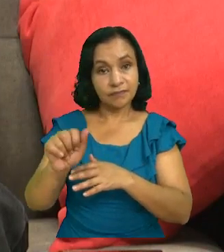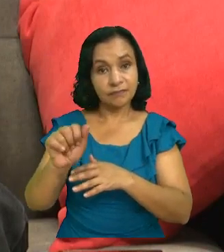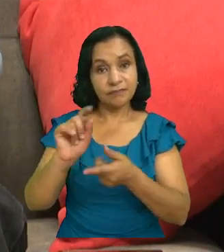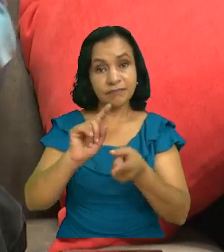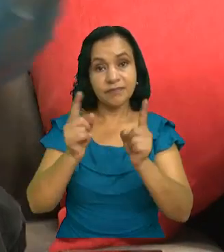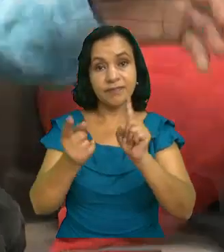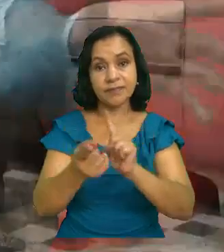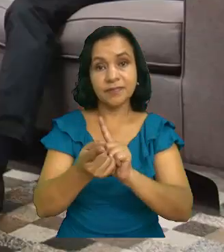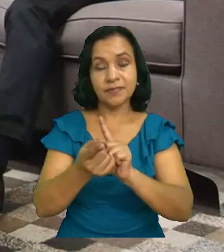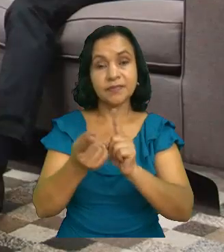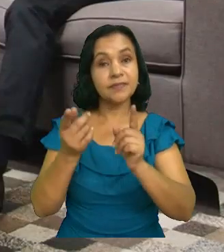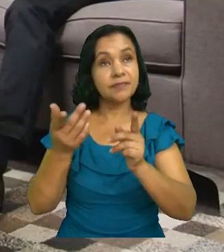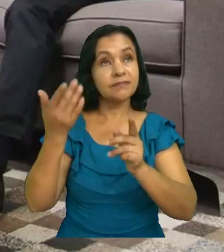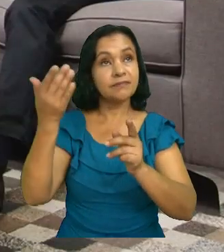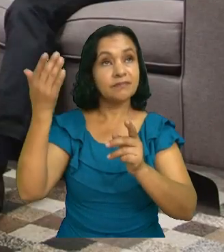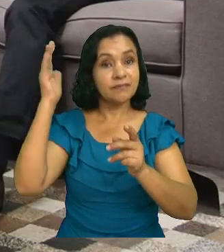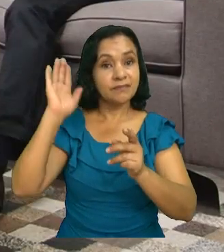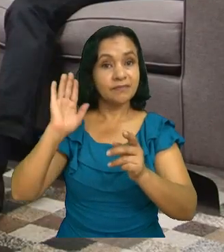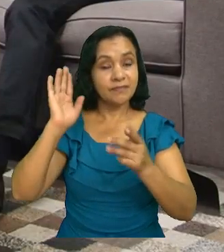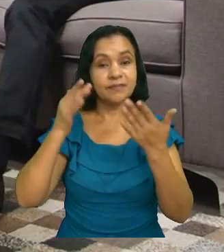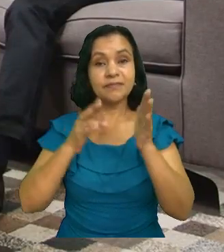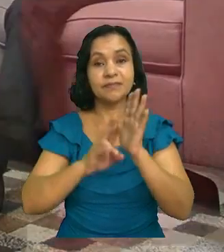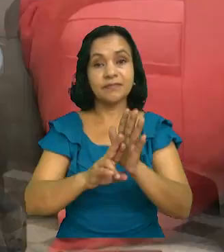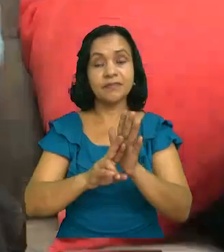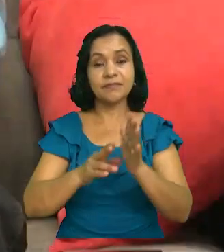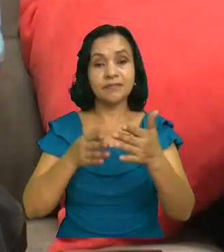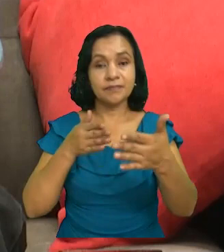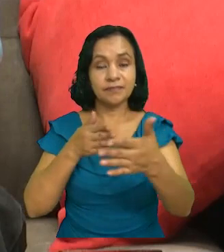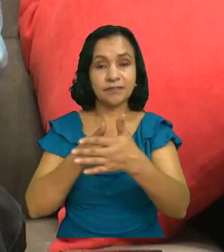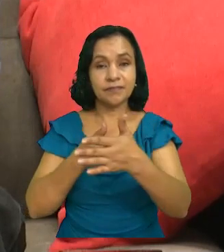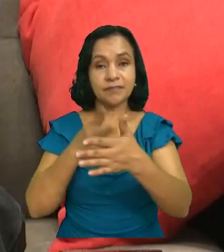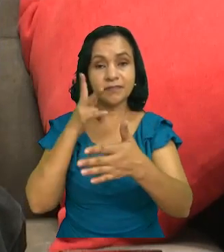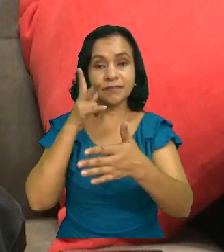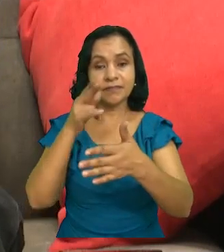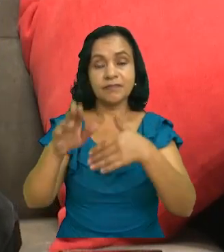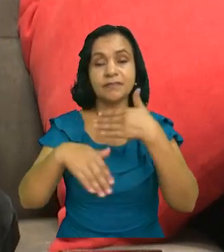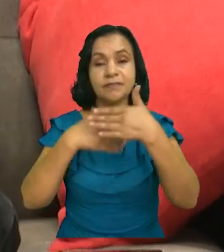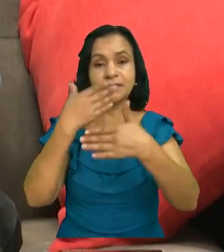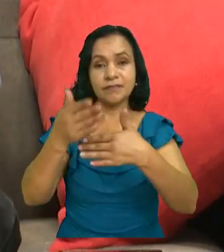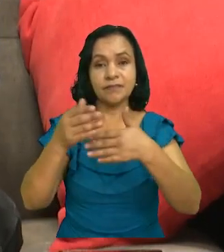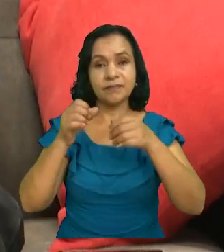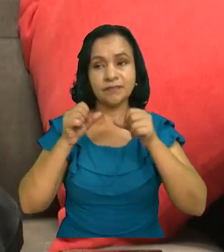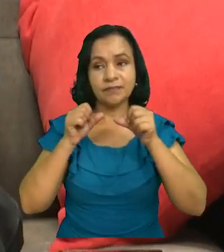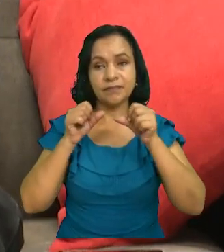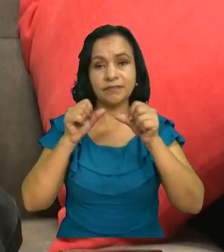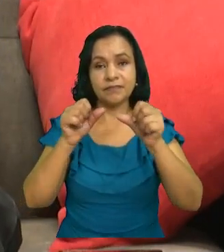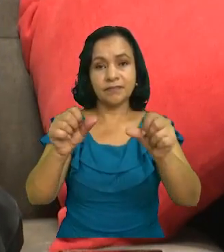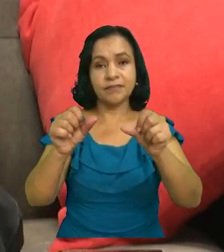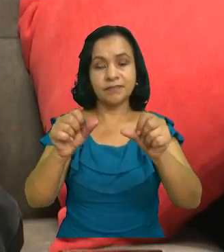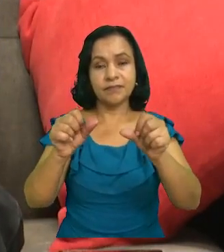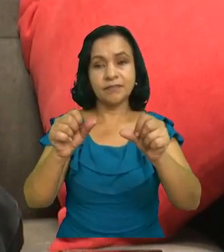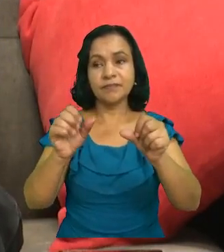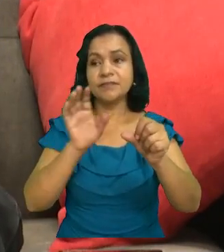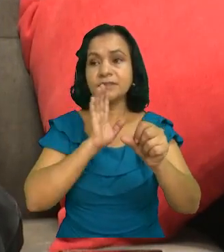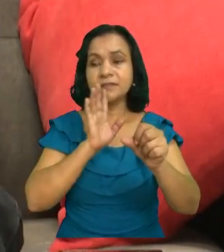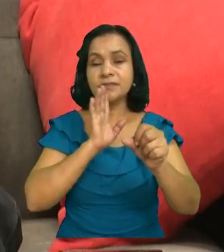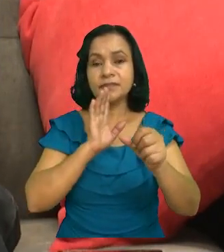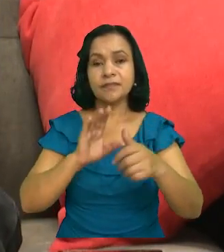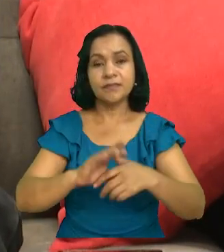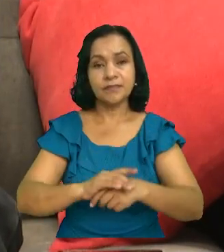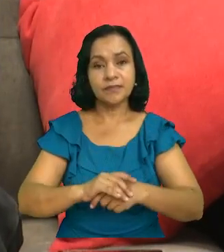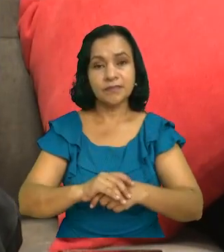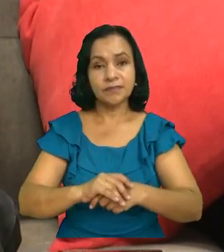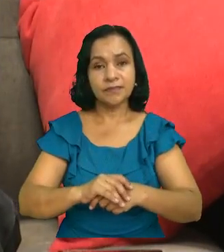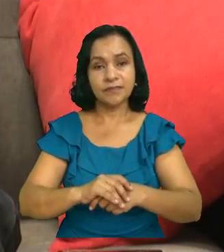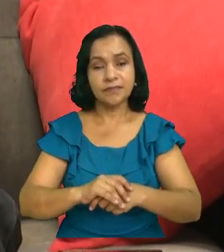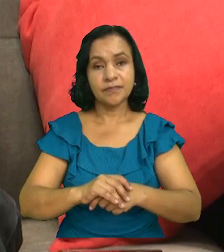transformados, compromisos históricos, respuestas históricas. Hacemos una breve pausa y nosotros continuamos nuestra conversación al volver,